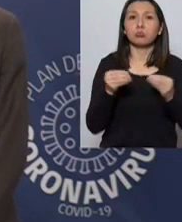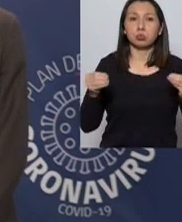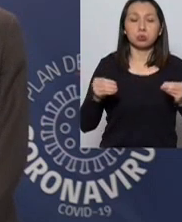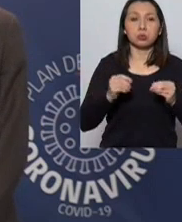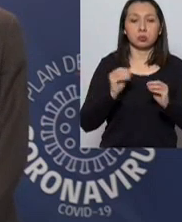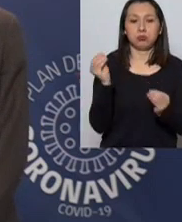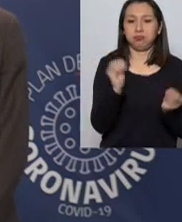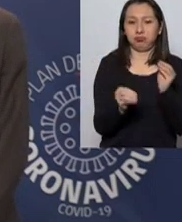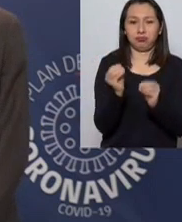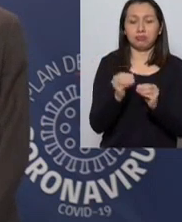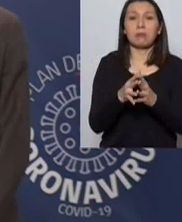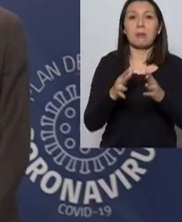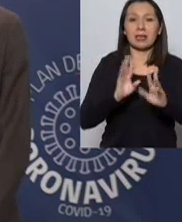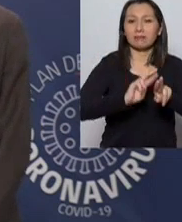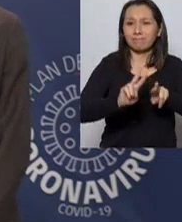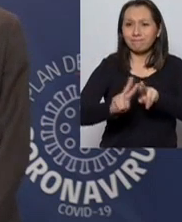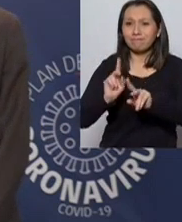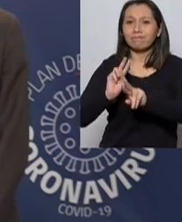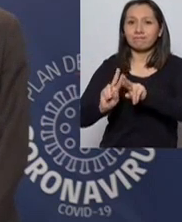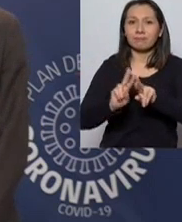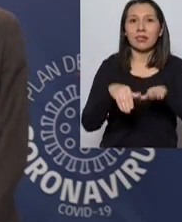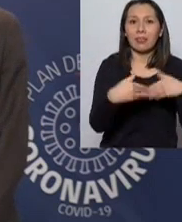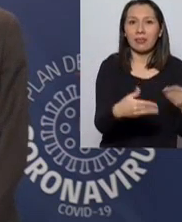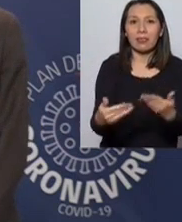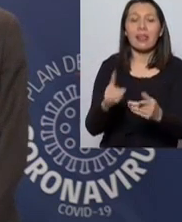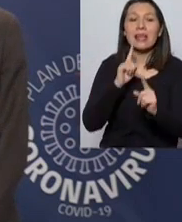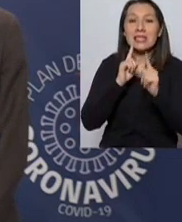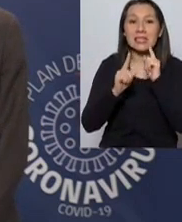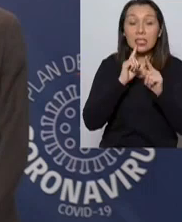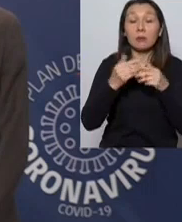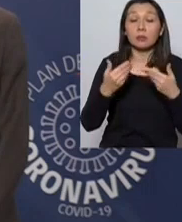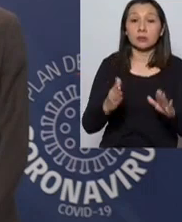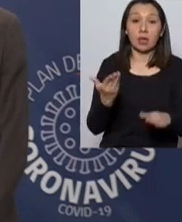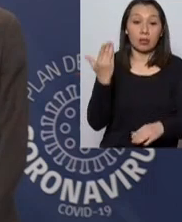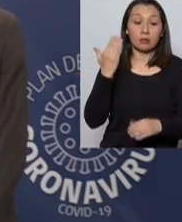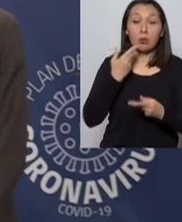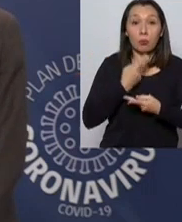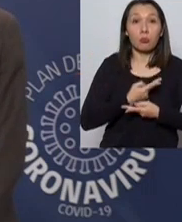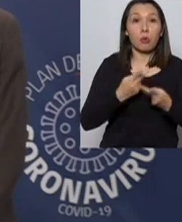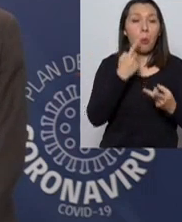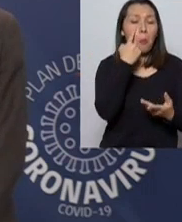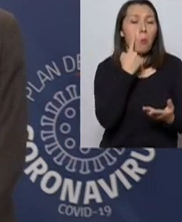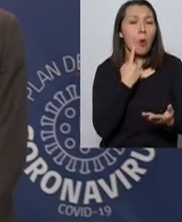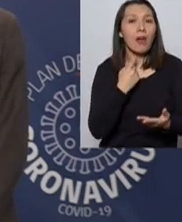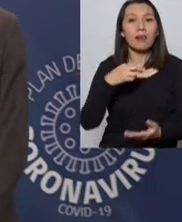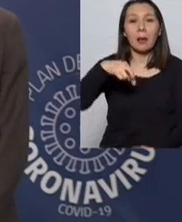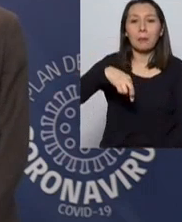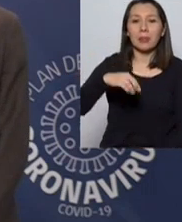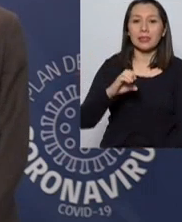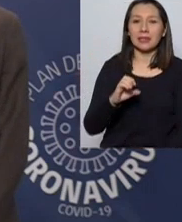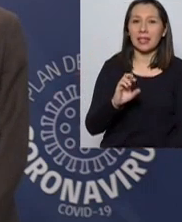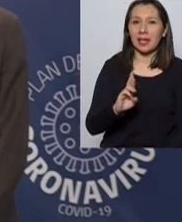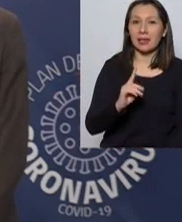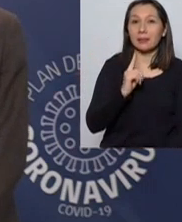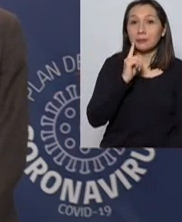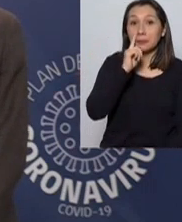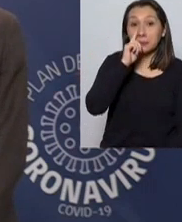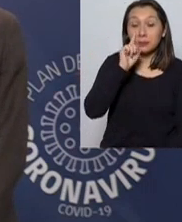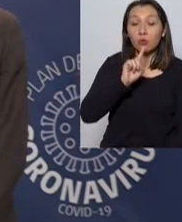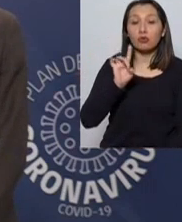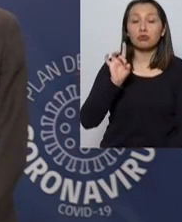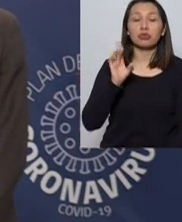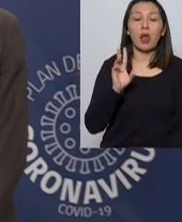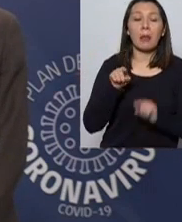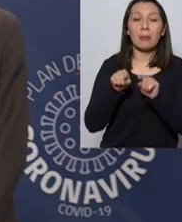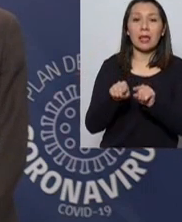los exámenes y como se ha publicado el testigo de pcr no solo es